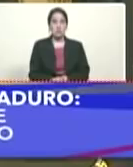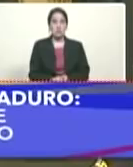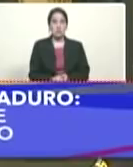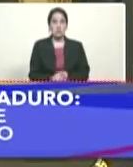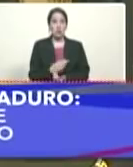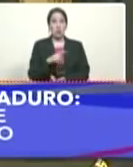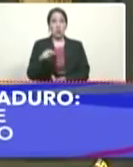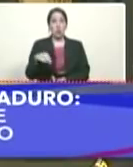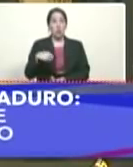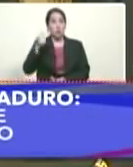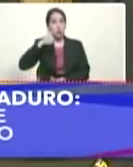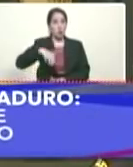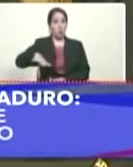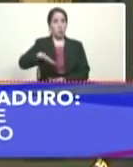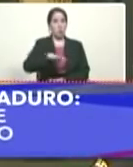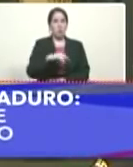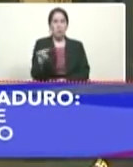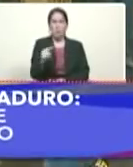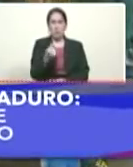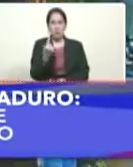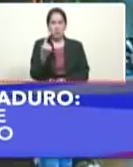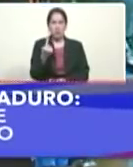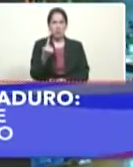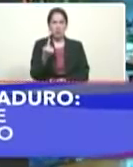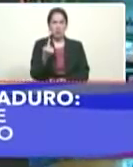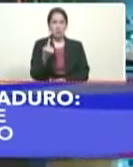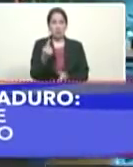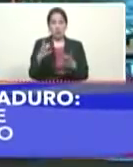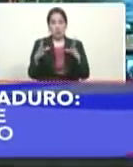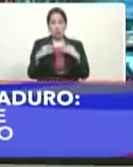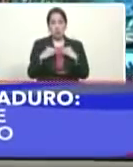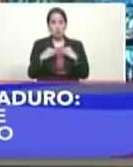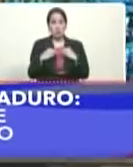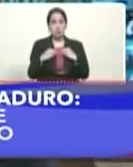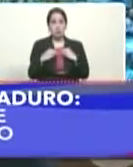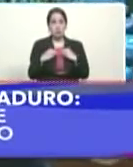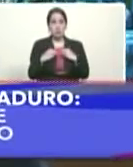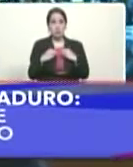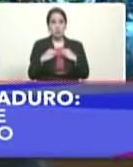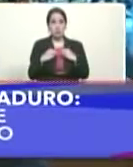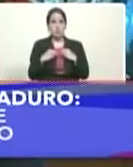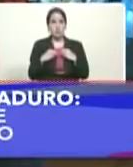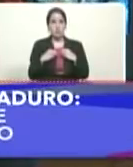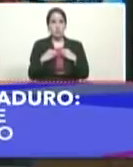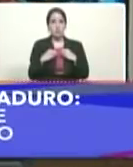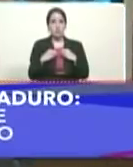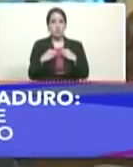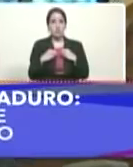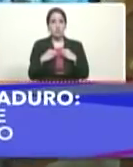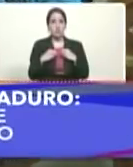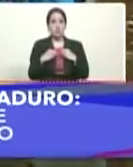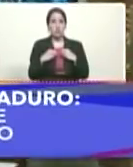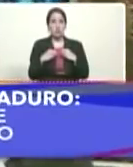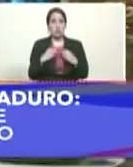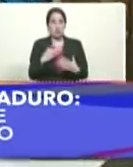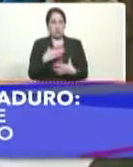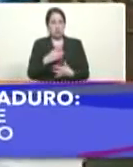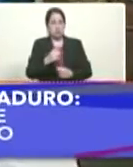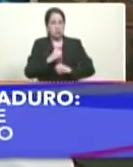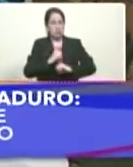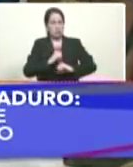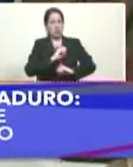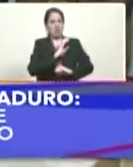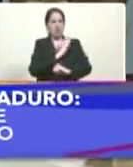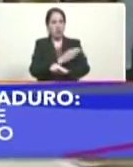pueblo en primer lugar nuestro pueblo asumió cómo interesa con mucho